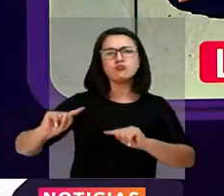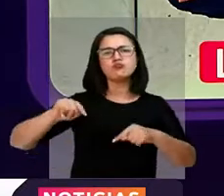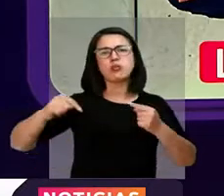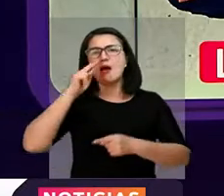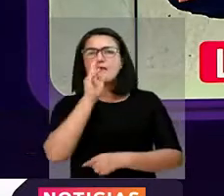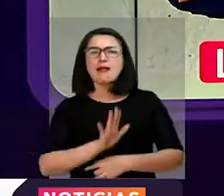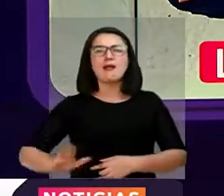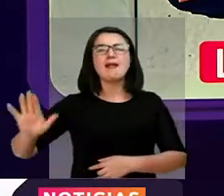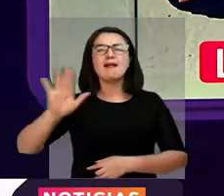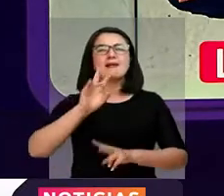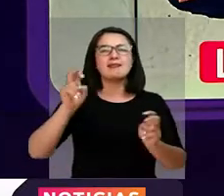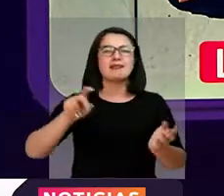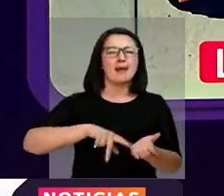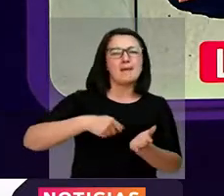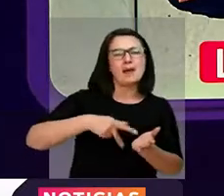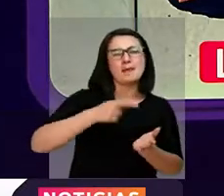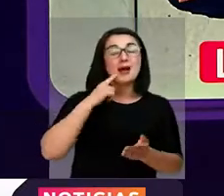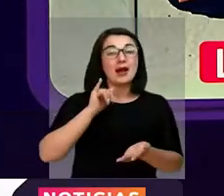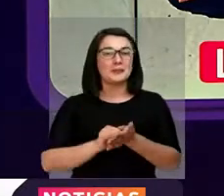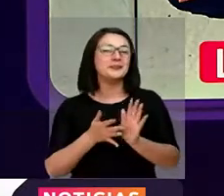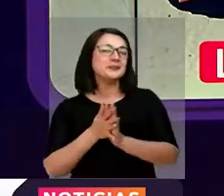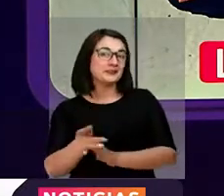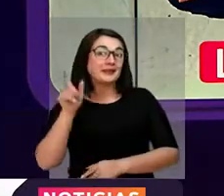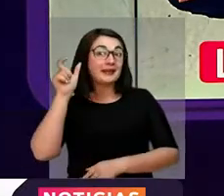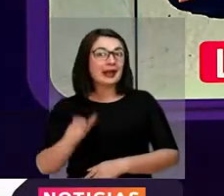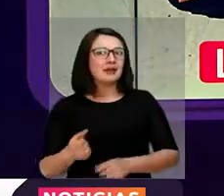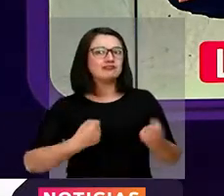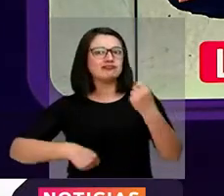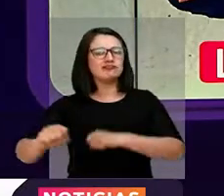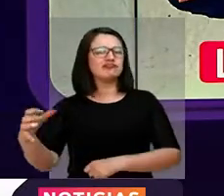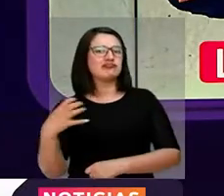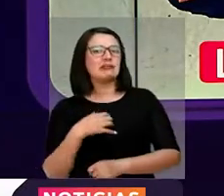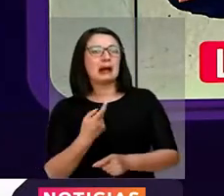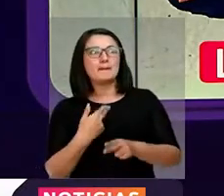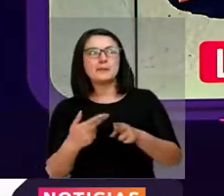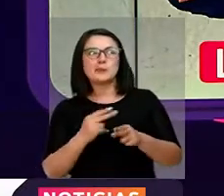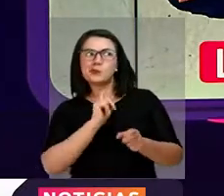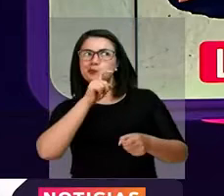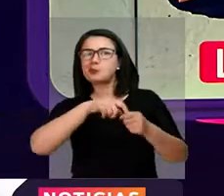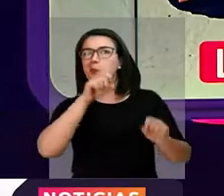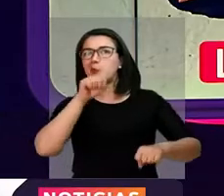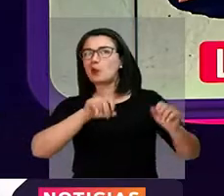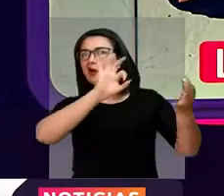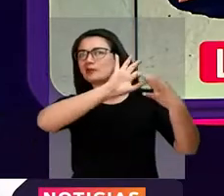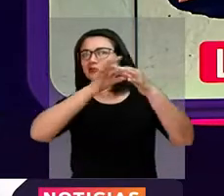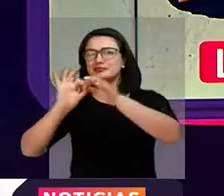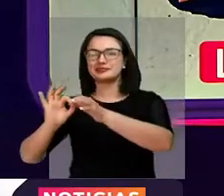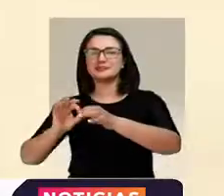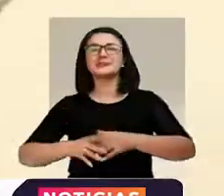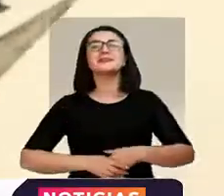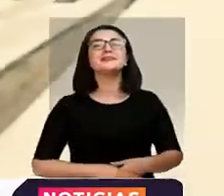la modalidad de park. Con esto, la joven quedó más cerca de los cupos rumbo a Tokio 2021.